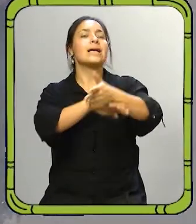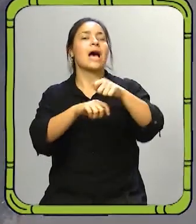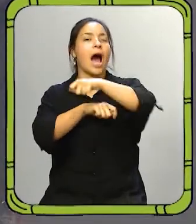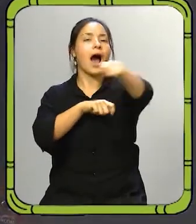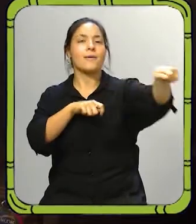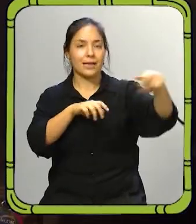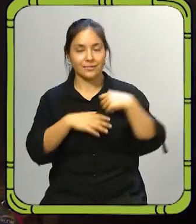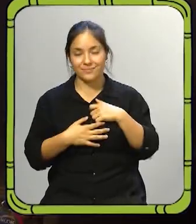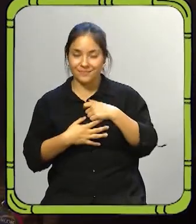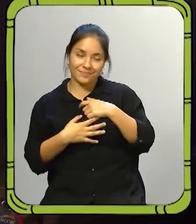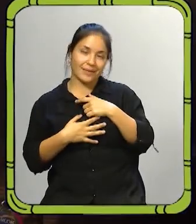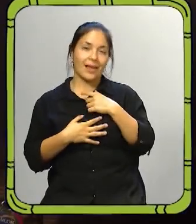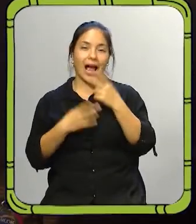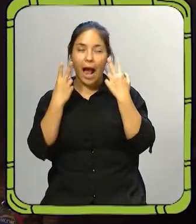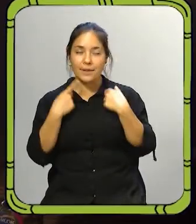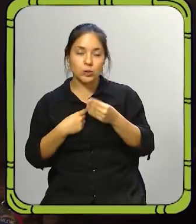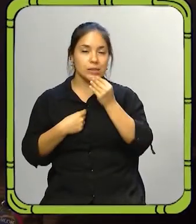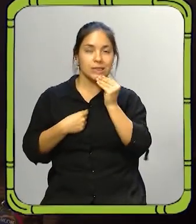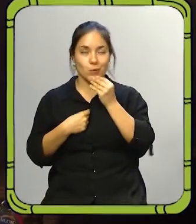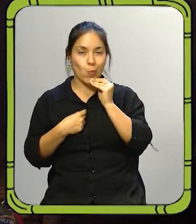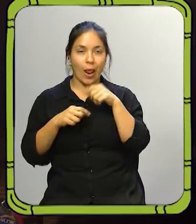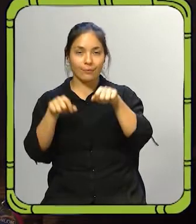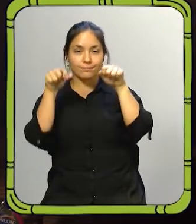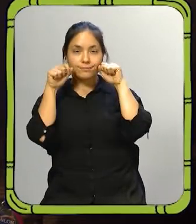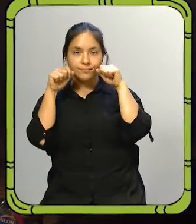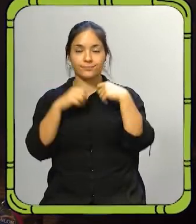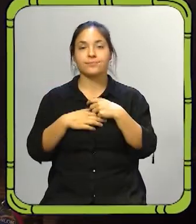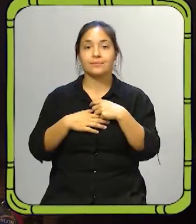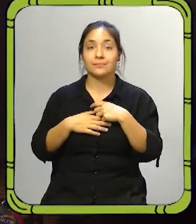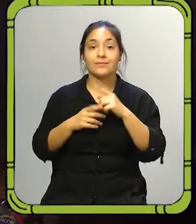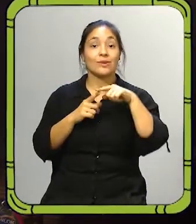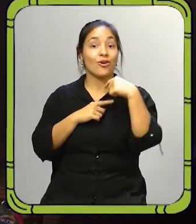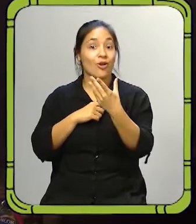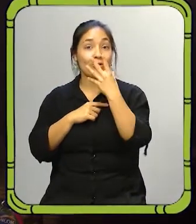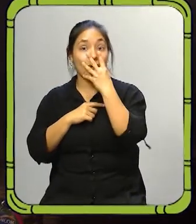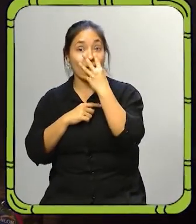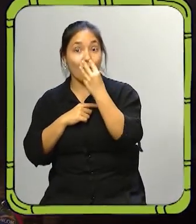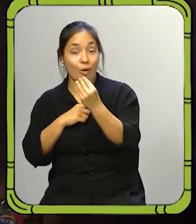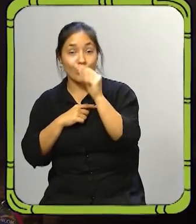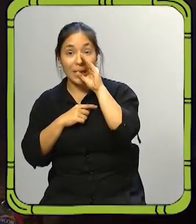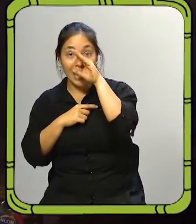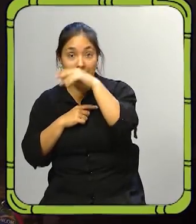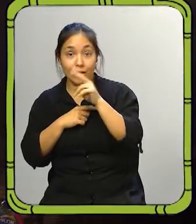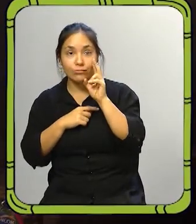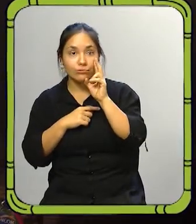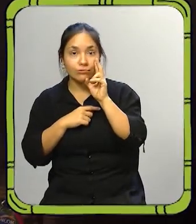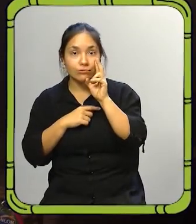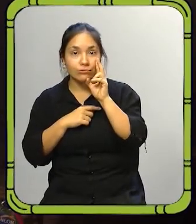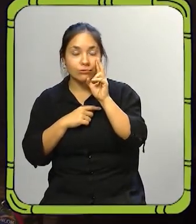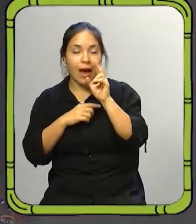Caperucita mentirosa. Y el negrito, como vio su vecino, entraba a la casa, se quedó